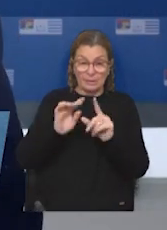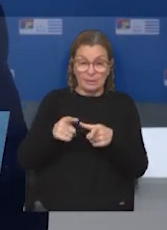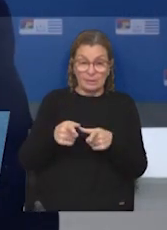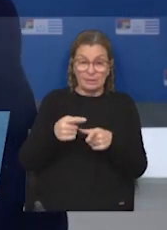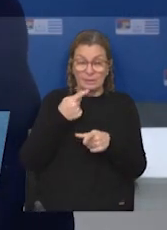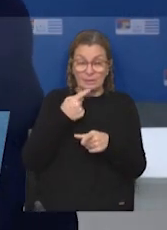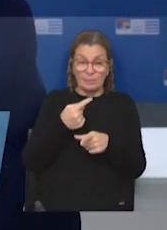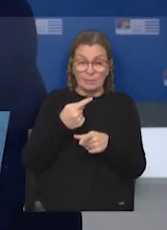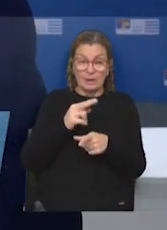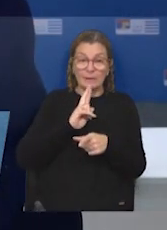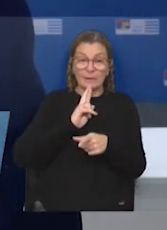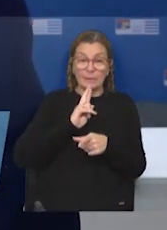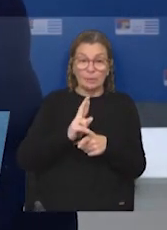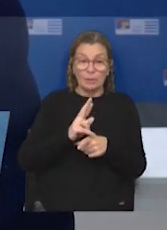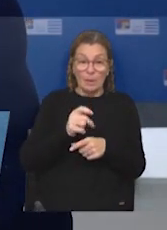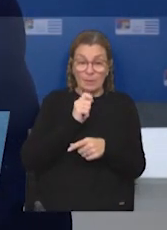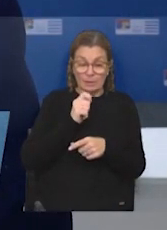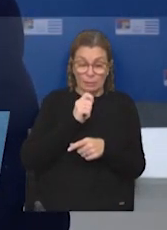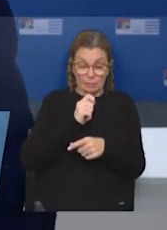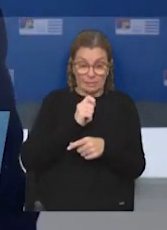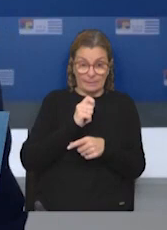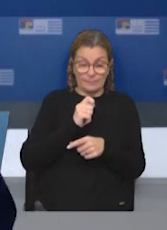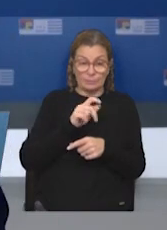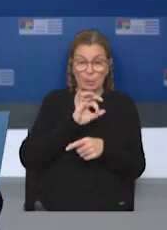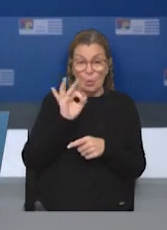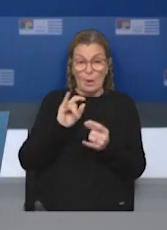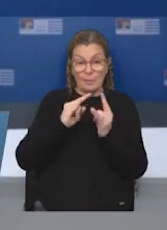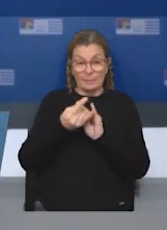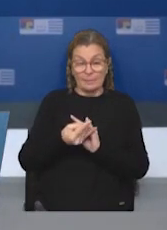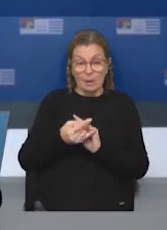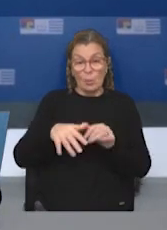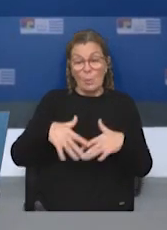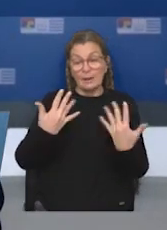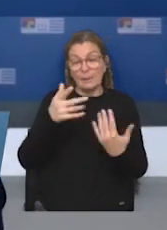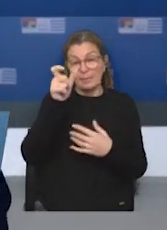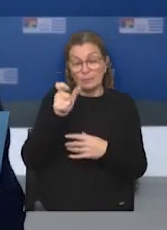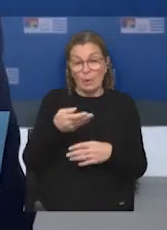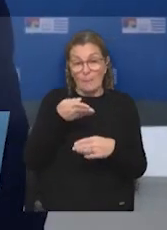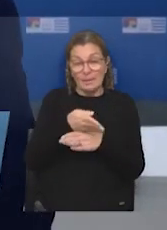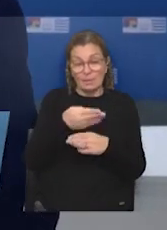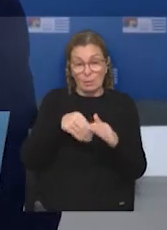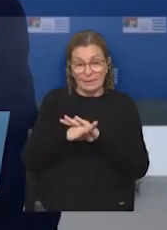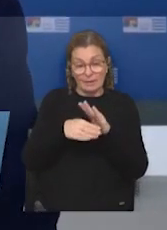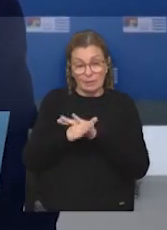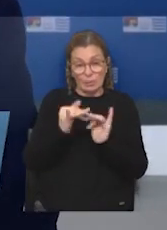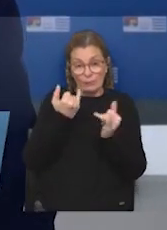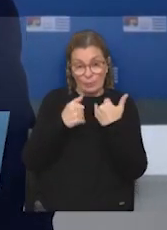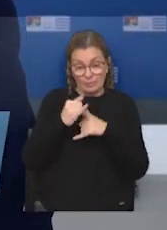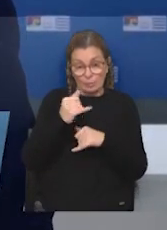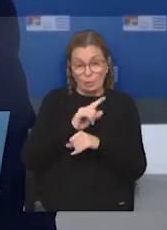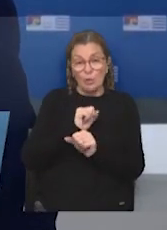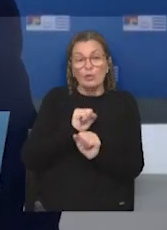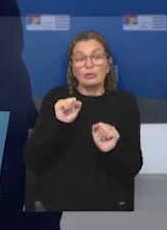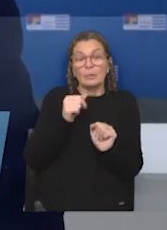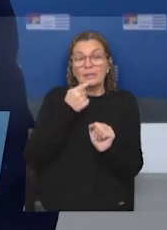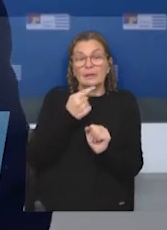insisto para responder a los periodistas o a los parlamentarios o a cualquier ciudadano un pedido de acceso a la información no se